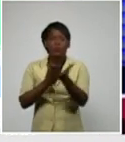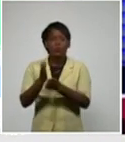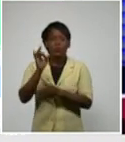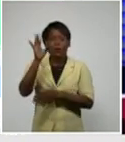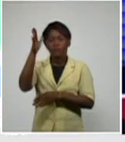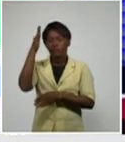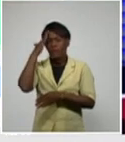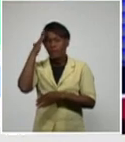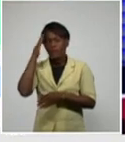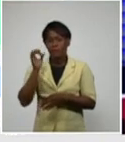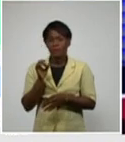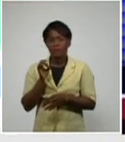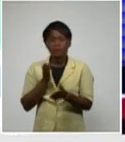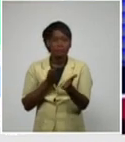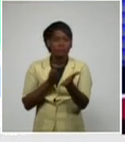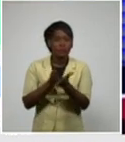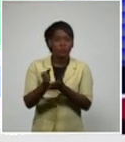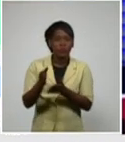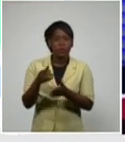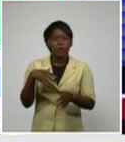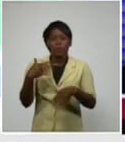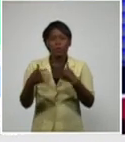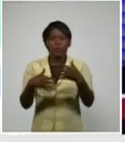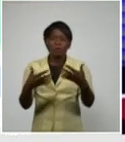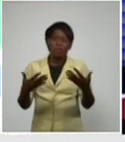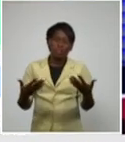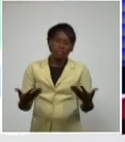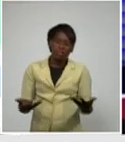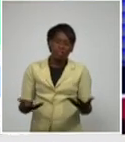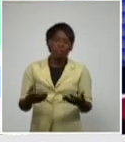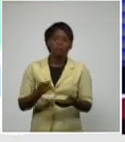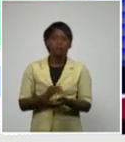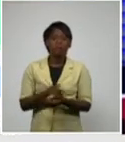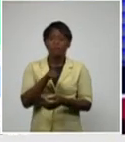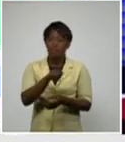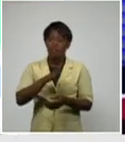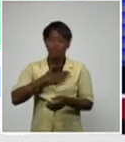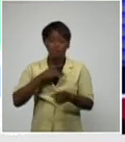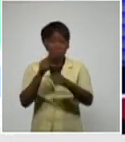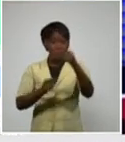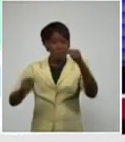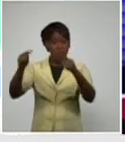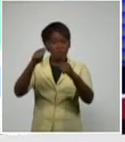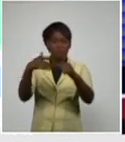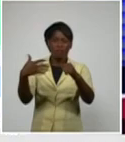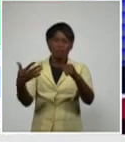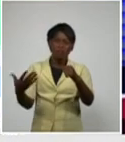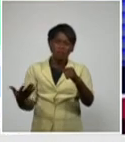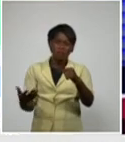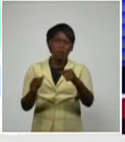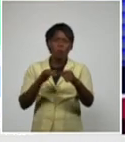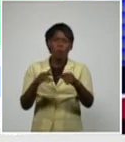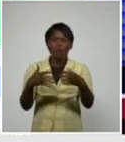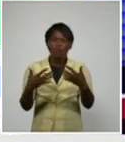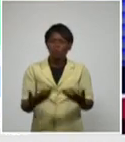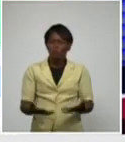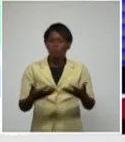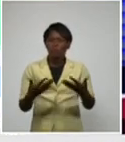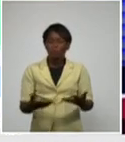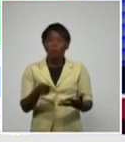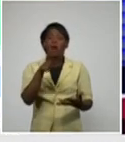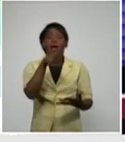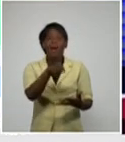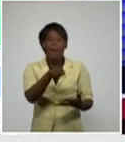tanto. Y este es uno de las secuelas, el decaimiento, el malestar, que deja muchas